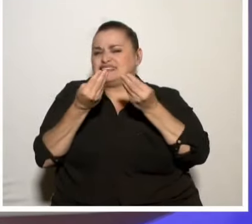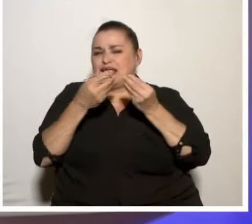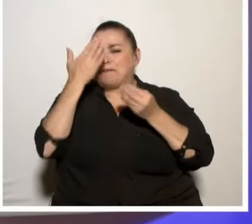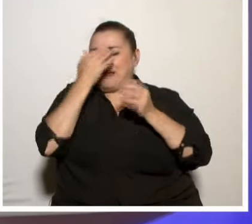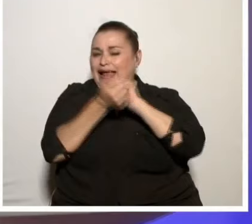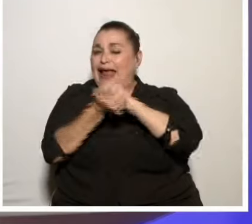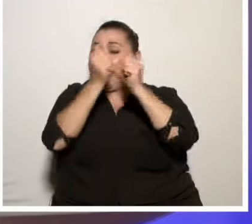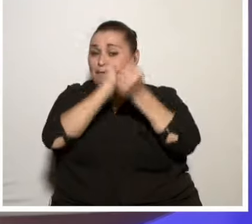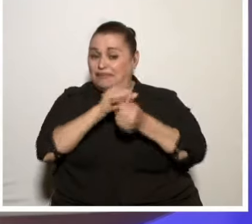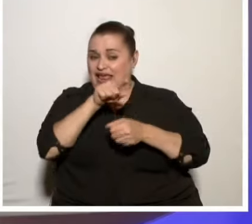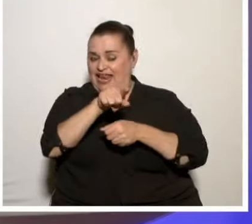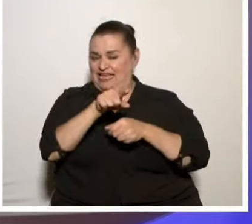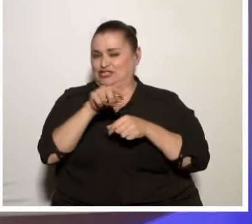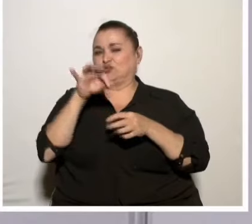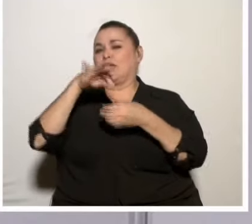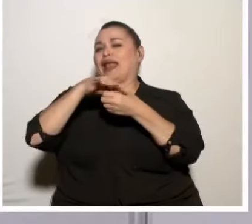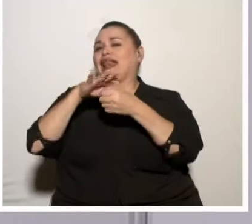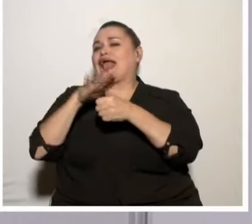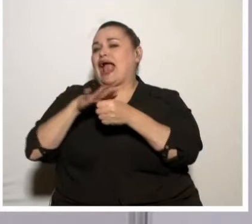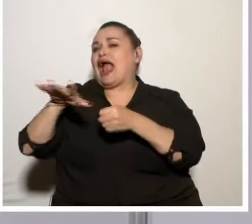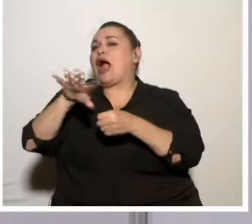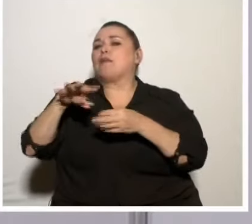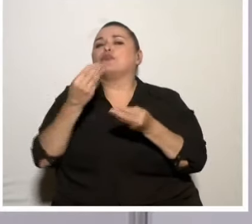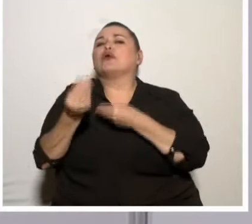empobrecimiento en el campo?